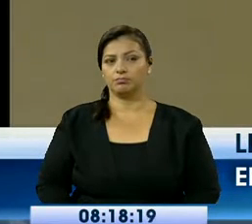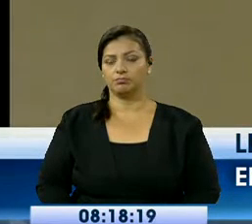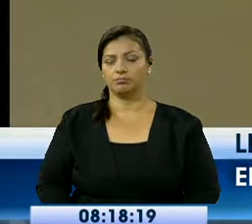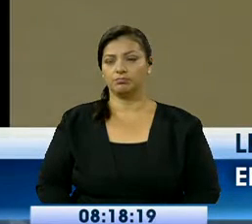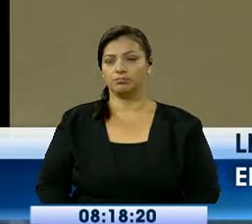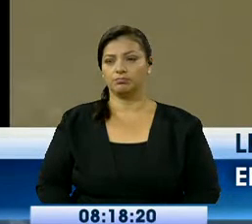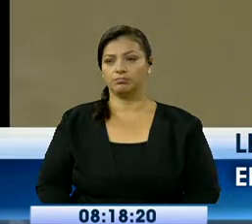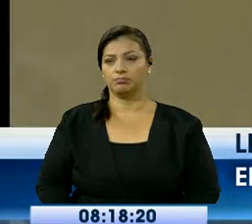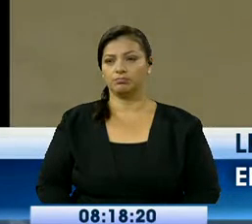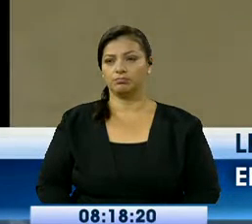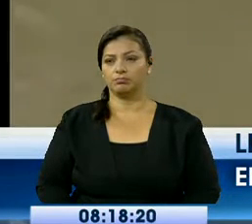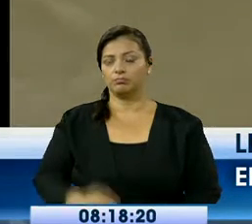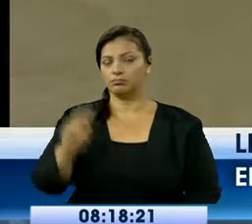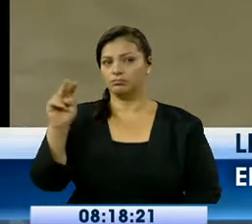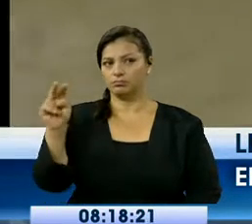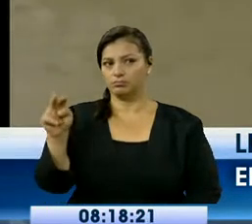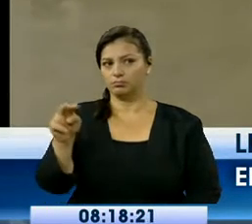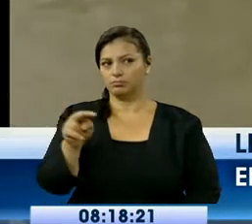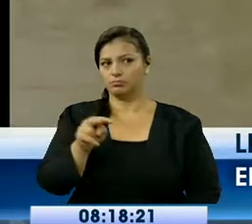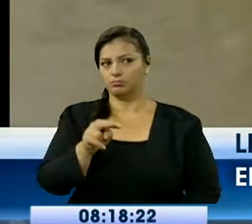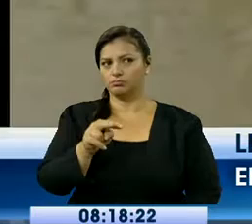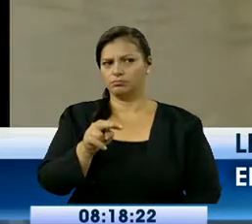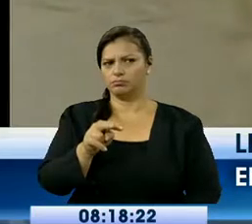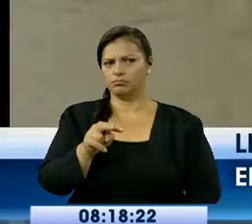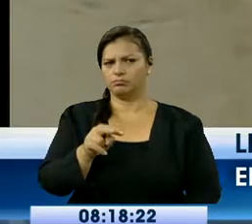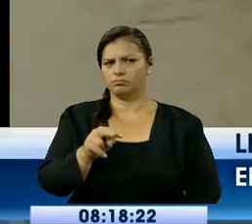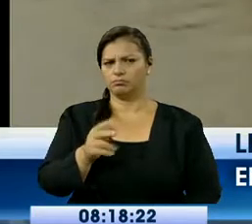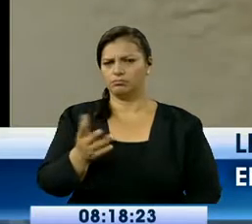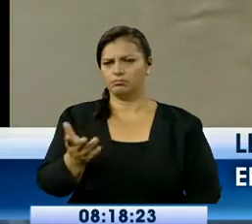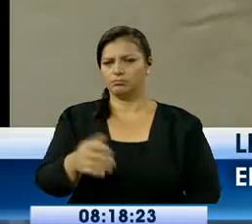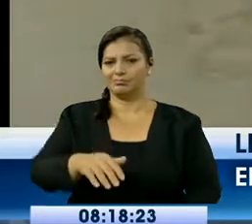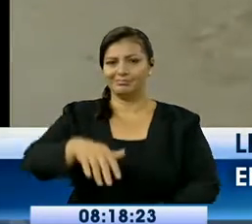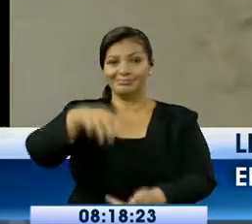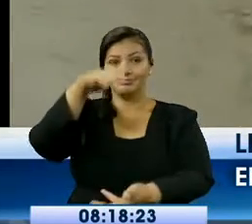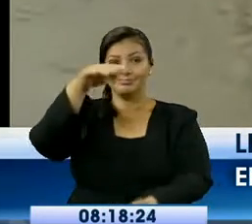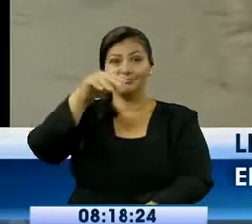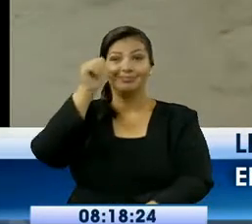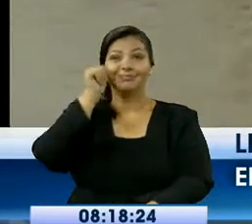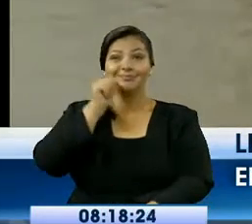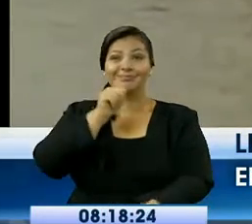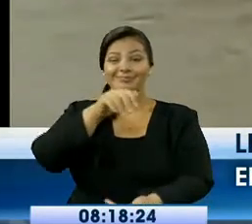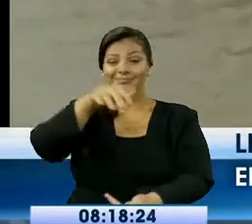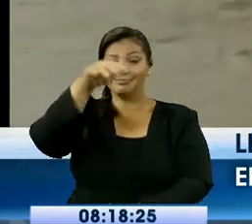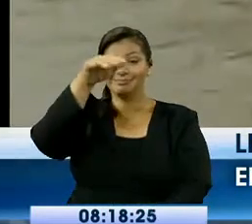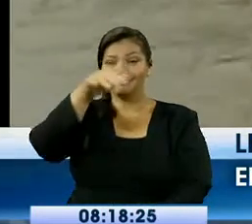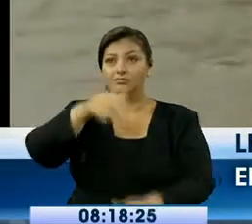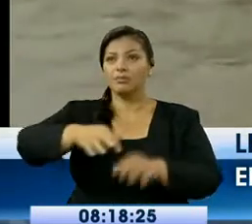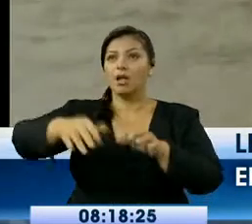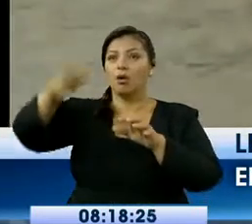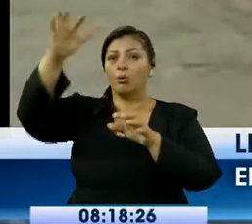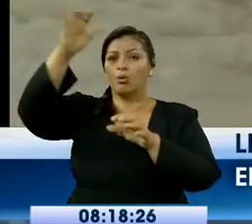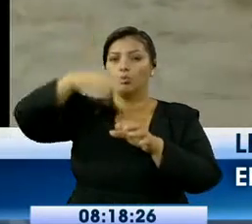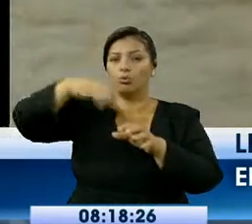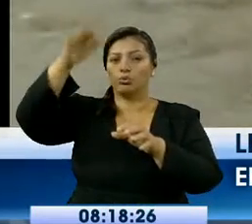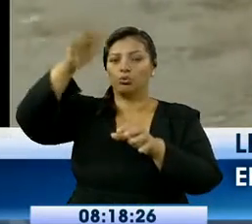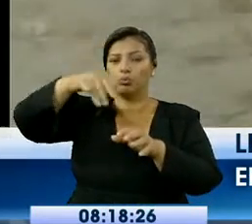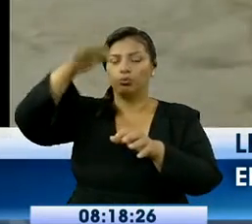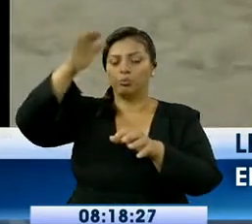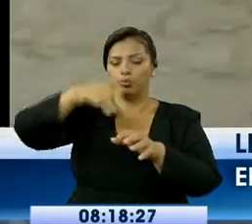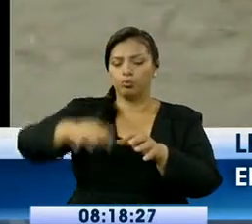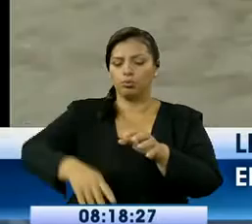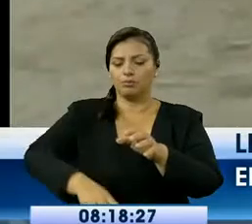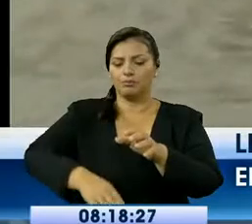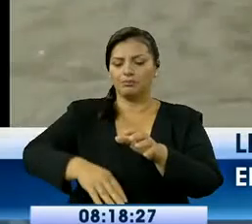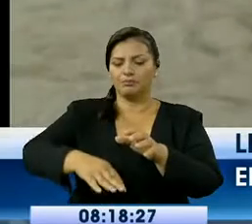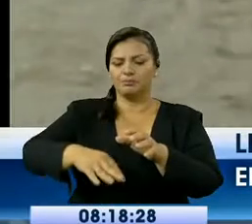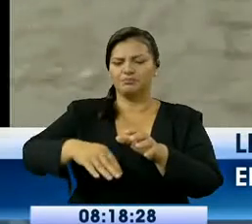que están cogiendo de la lluvia es para beber también o para lavar ropa? ¿Para qué? Este es para la ropa. Ahí para poder beber cogemos